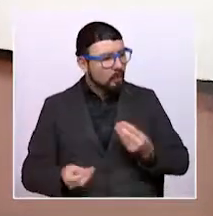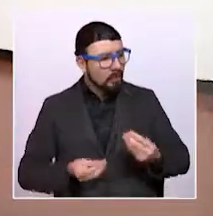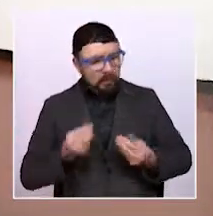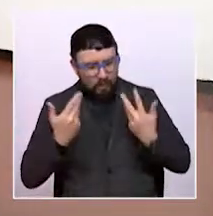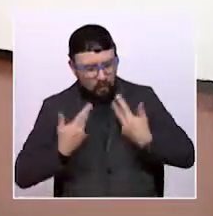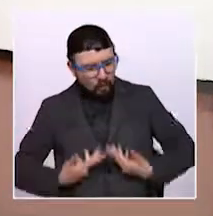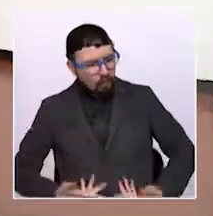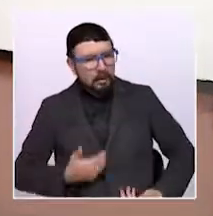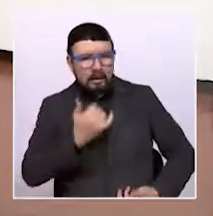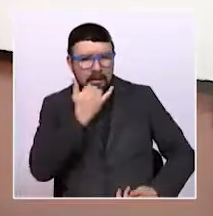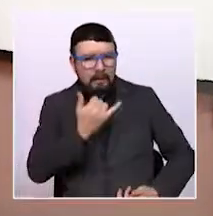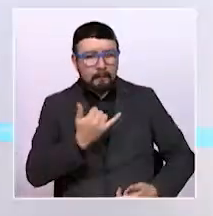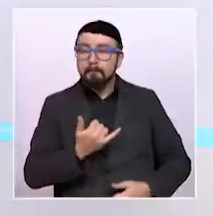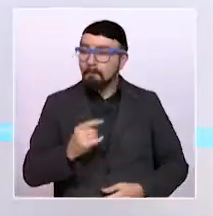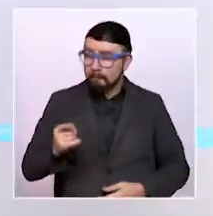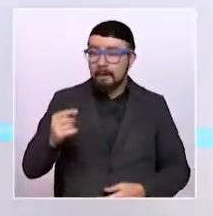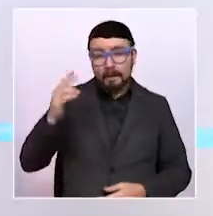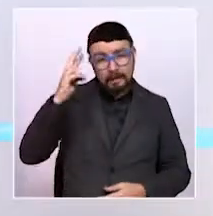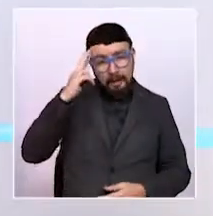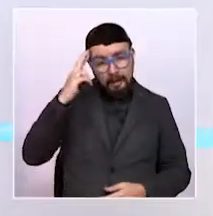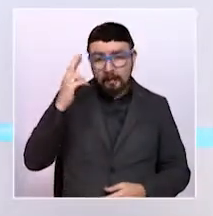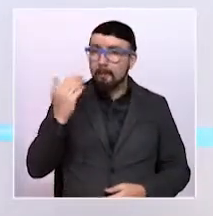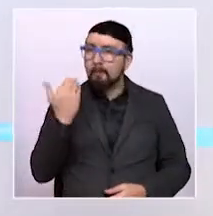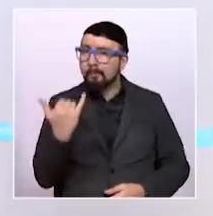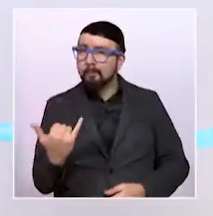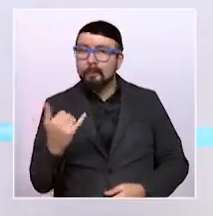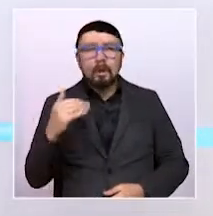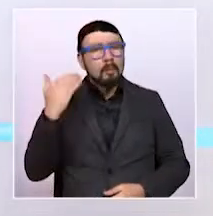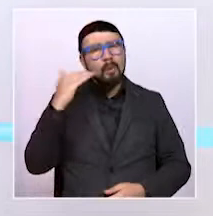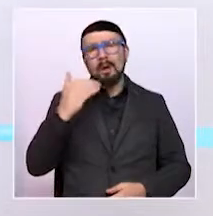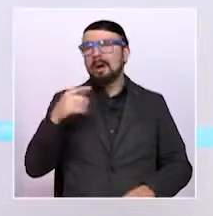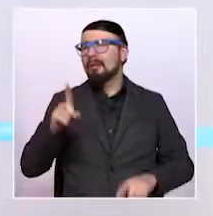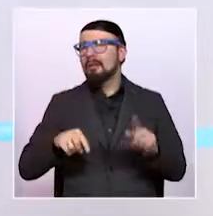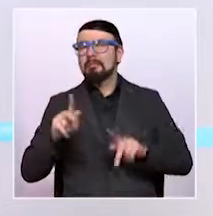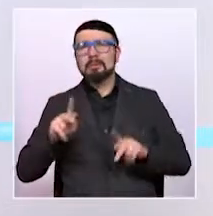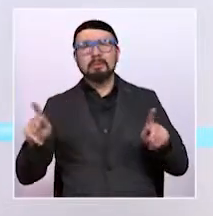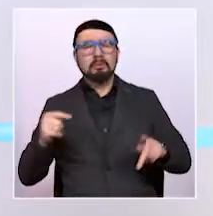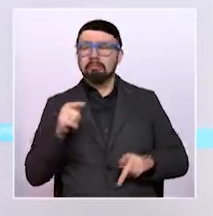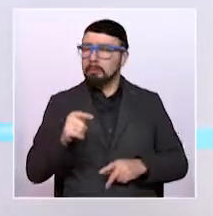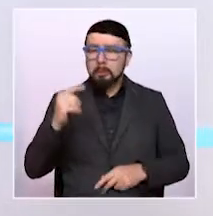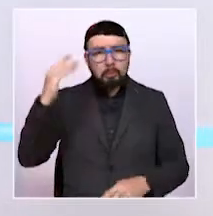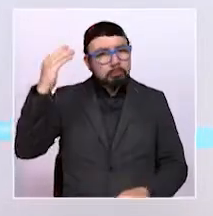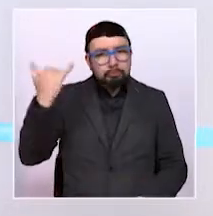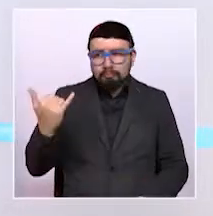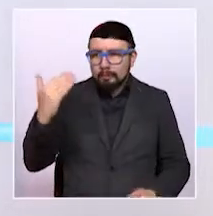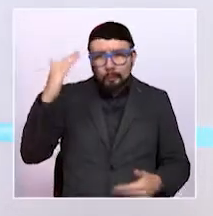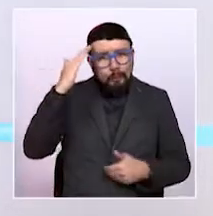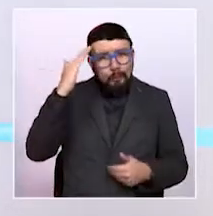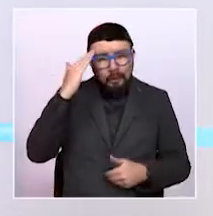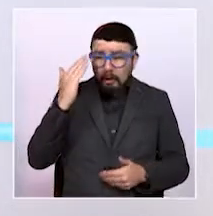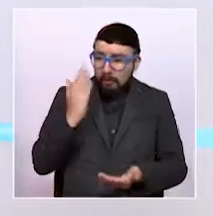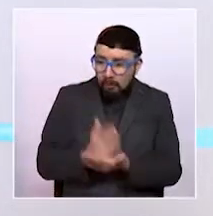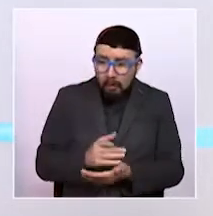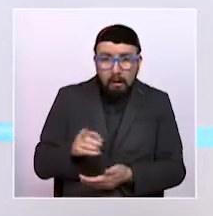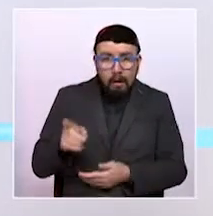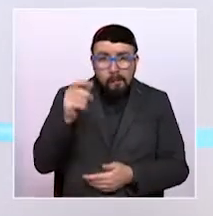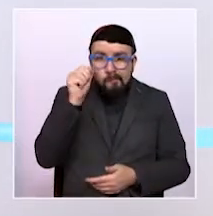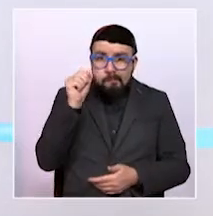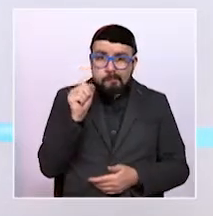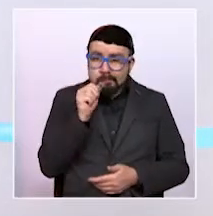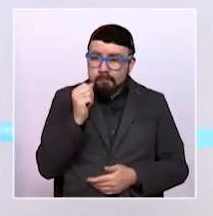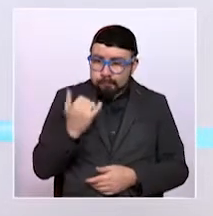verdad santiago las mujeres yo creo que mucha gente no es consciente cuando entra el momento del embarazo